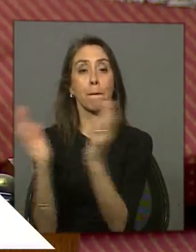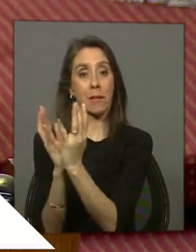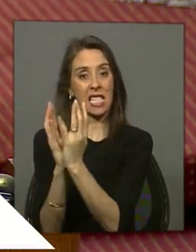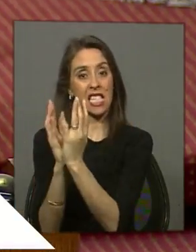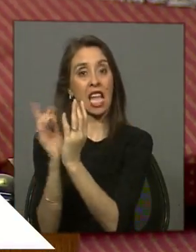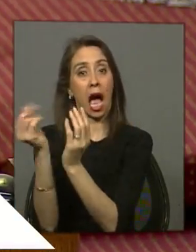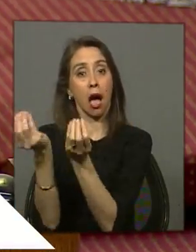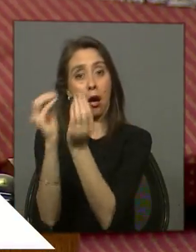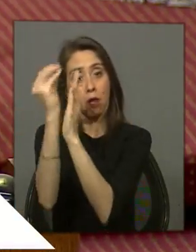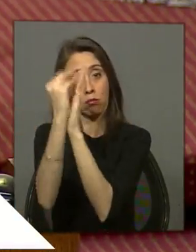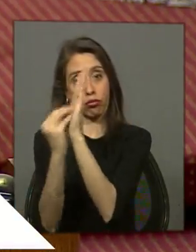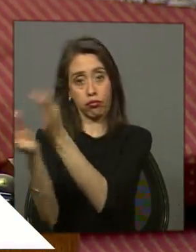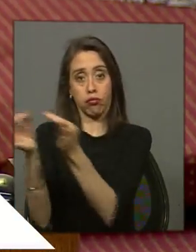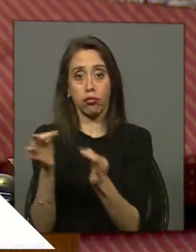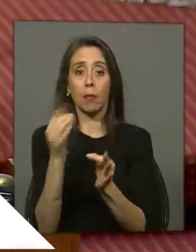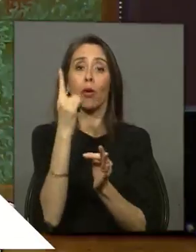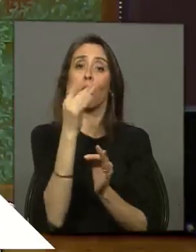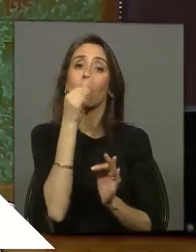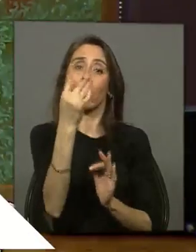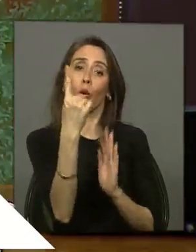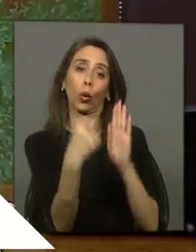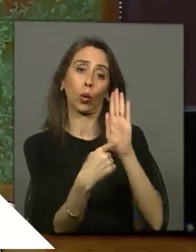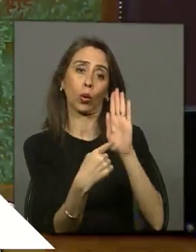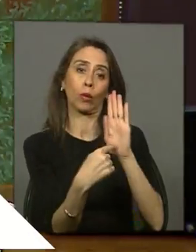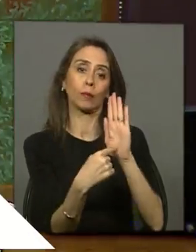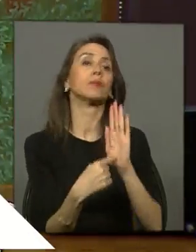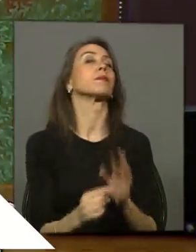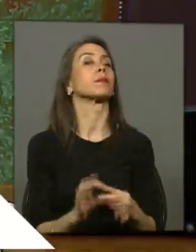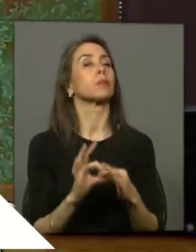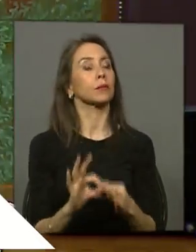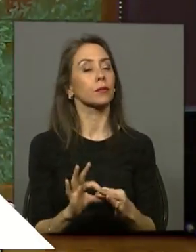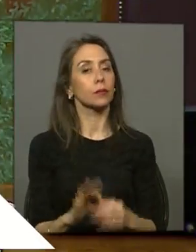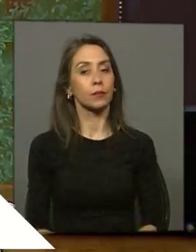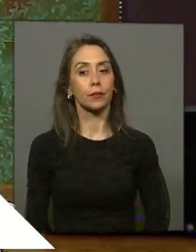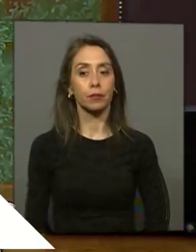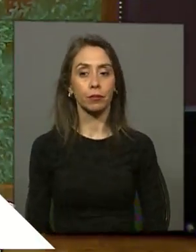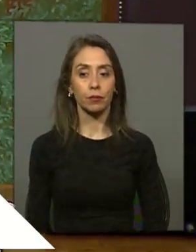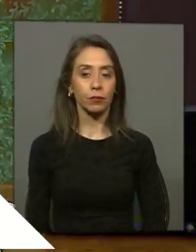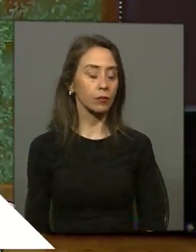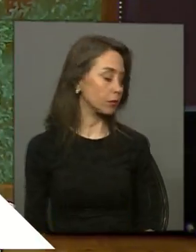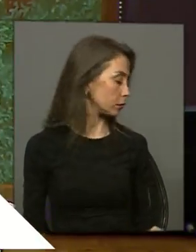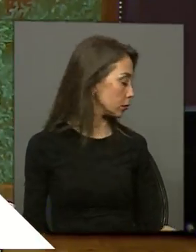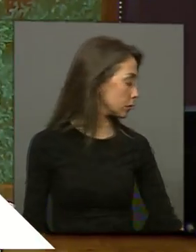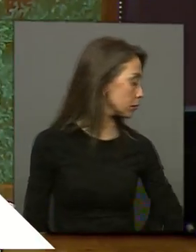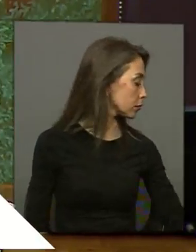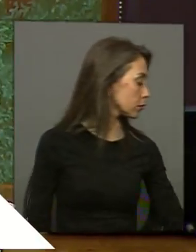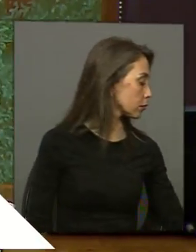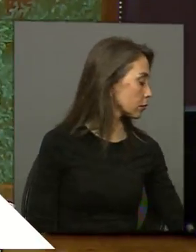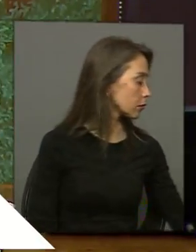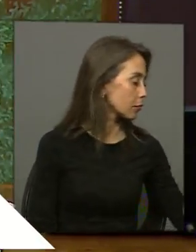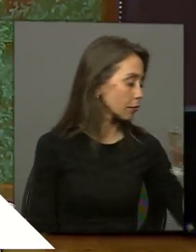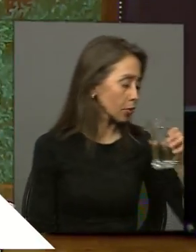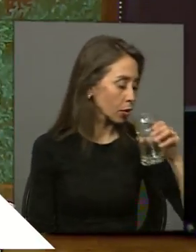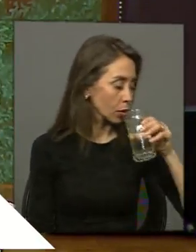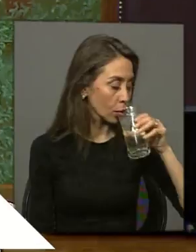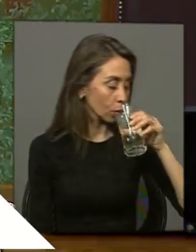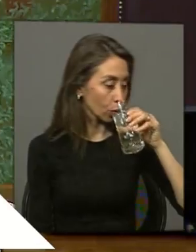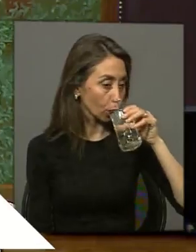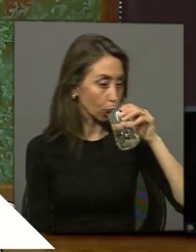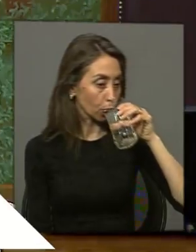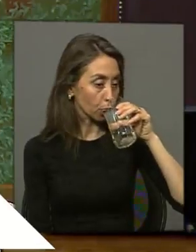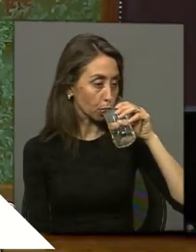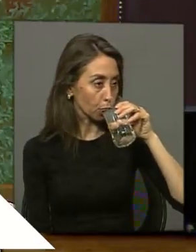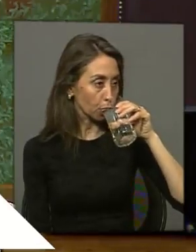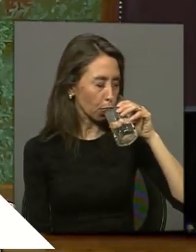He dicho, señor Presidente, muchas gracias. Gracias, diputado Pérez. Profesco la palabra a diputada Amaya Fernández. ¿Todo bien?